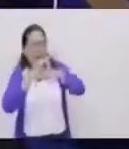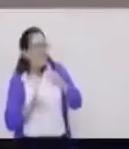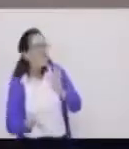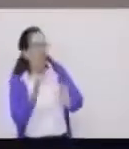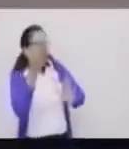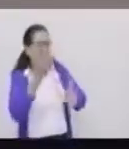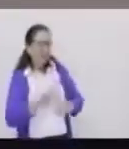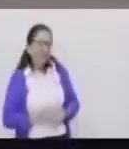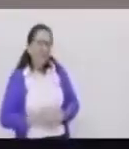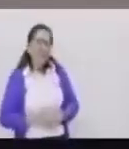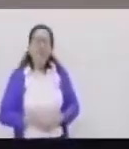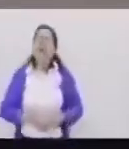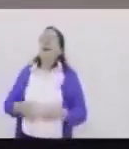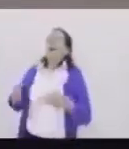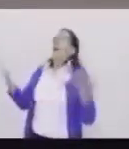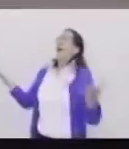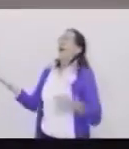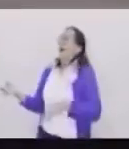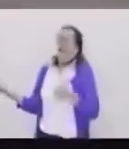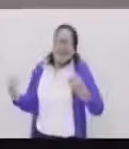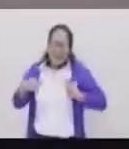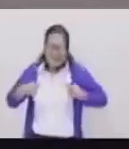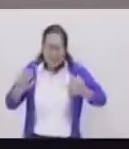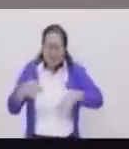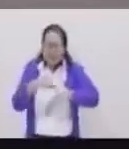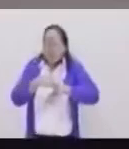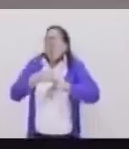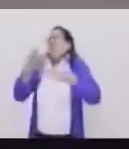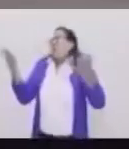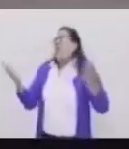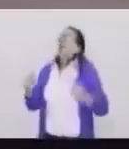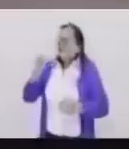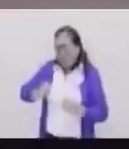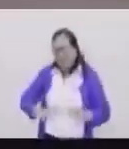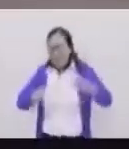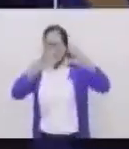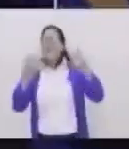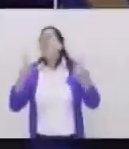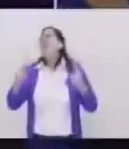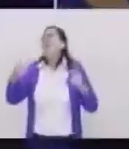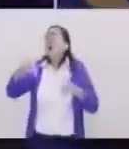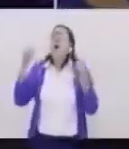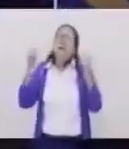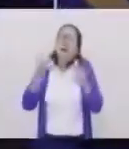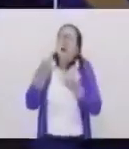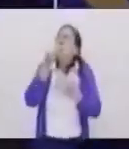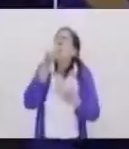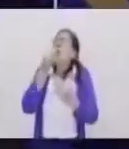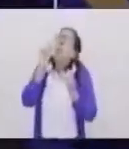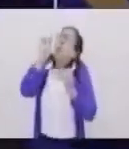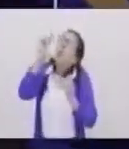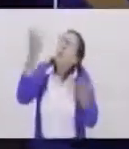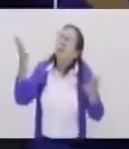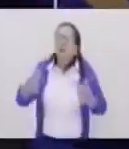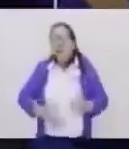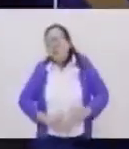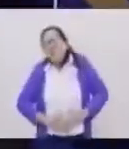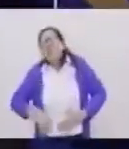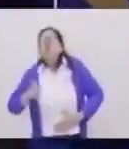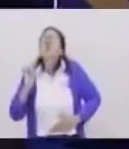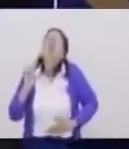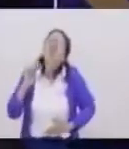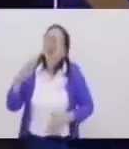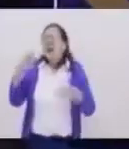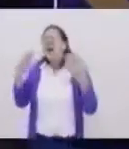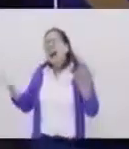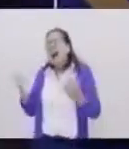más carne. Ay, pero no tengo tanta. Sí soy más grandecito, pero últimamente estaba comiendo poco, está algo malito.